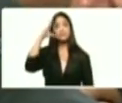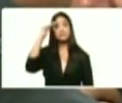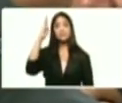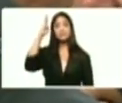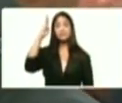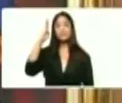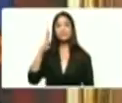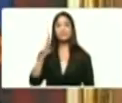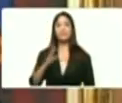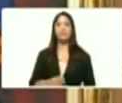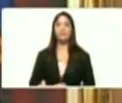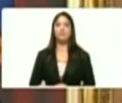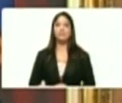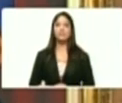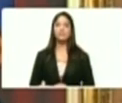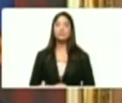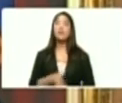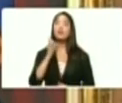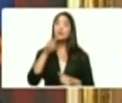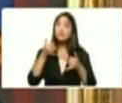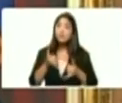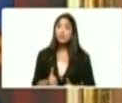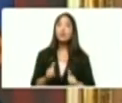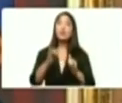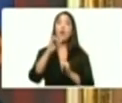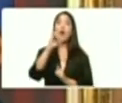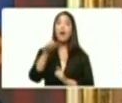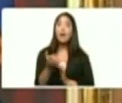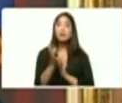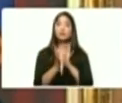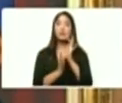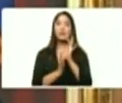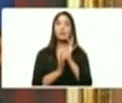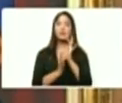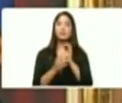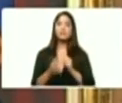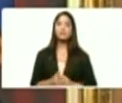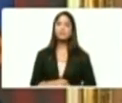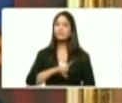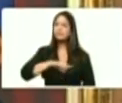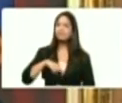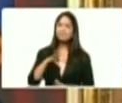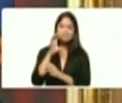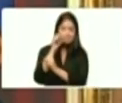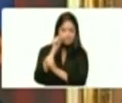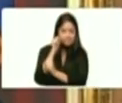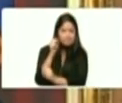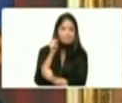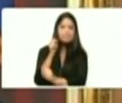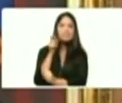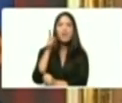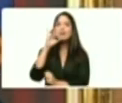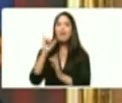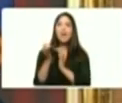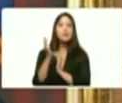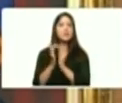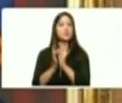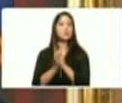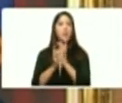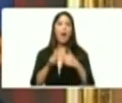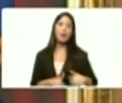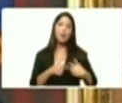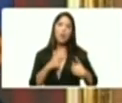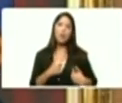Creador, y en su Hijo, Jesucristo, ¿verdad? Estamos aferrados, a Jesús, al sagrado corazón,